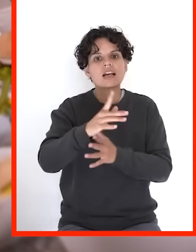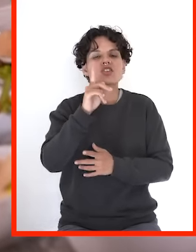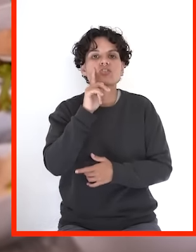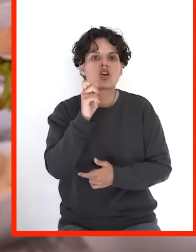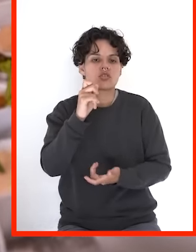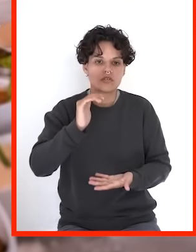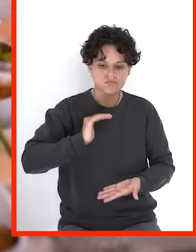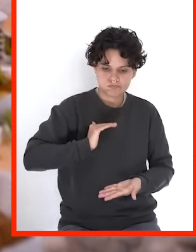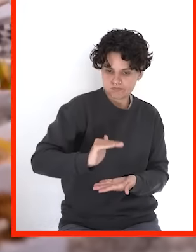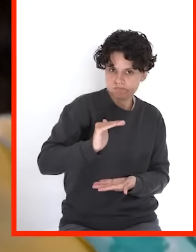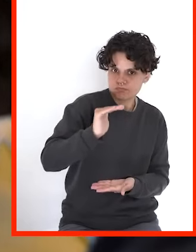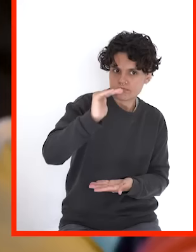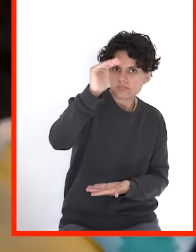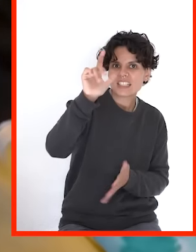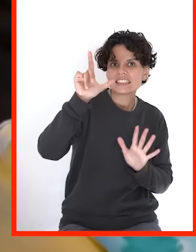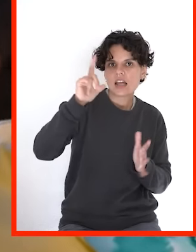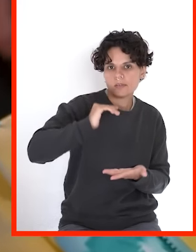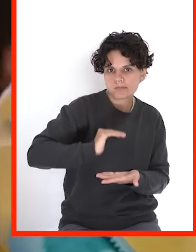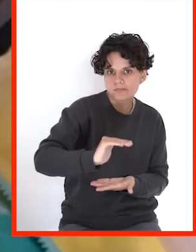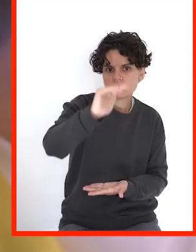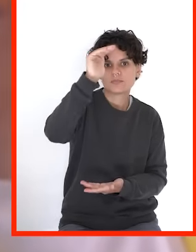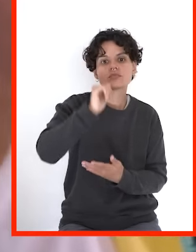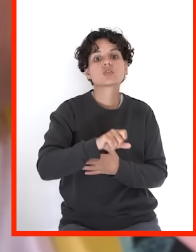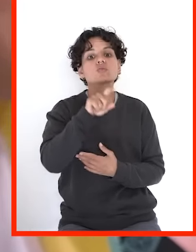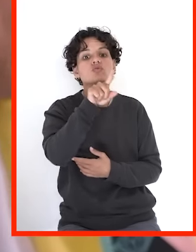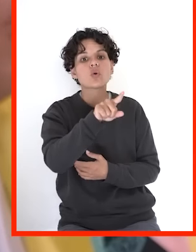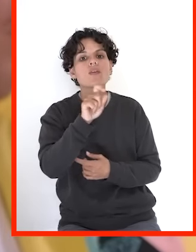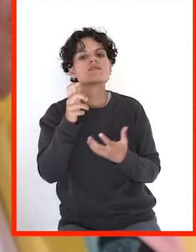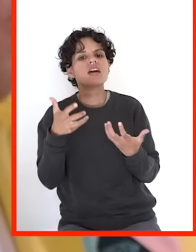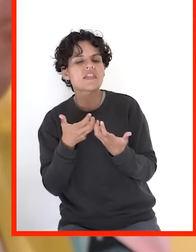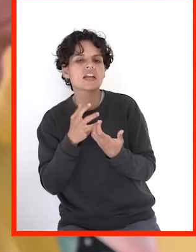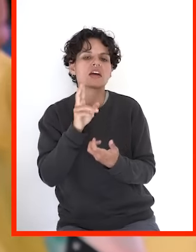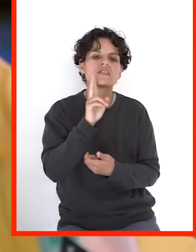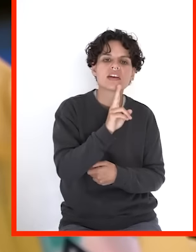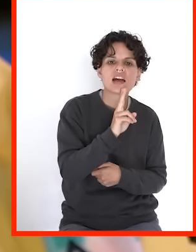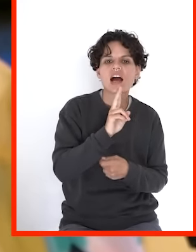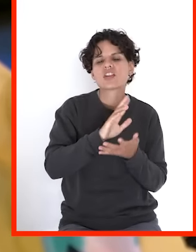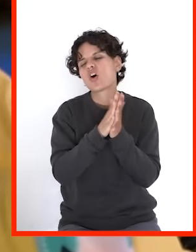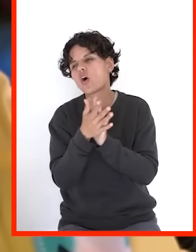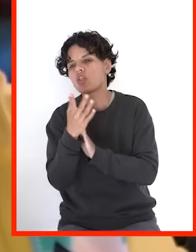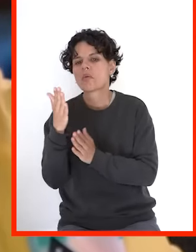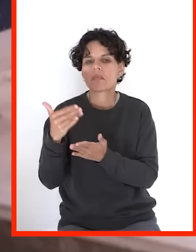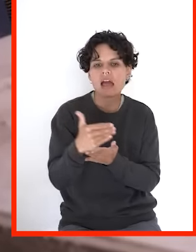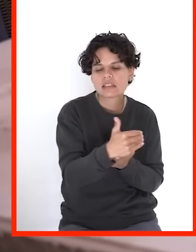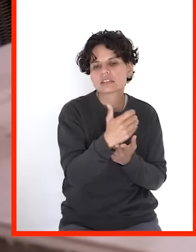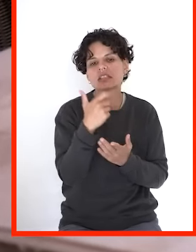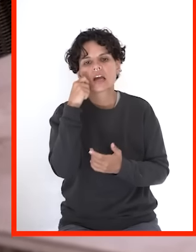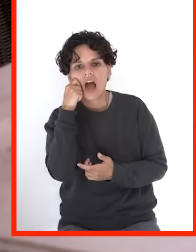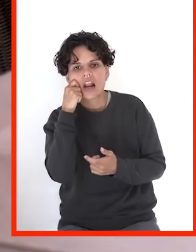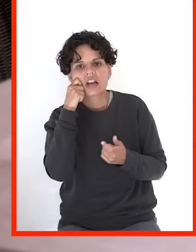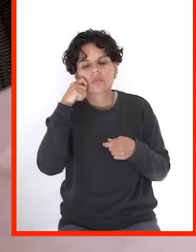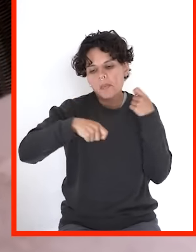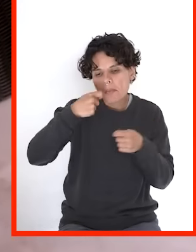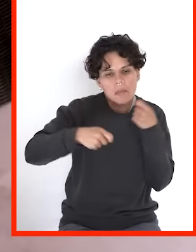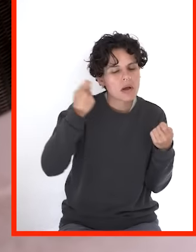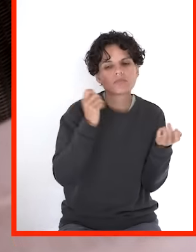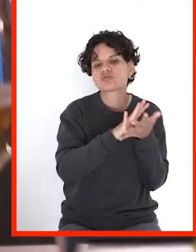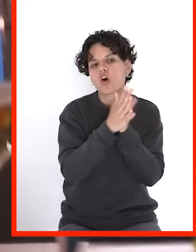Siete pisos. Siete pisos, muy bien. ¿Tú también eres vegetariano? No, yo soy vegetariano, vegan, carnívoro, vegetariano, soy todo. ¿Cómo de todo?